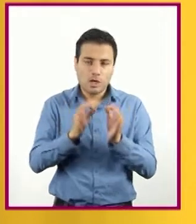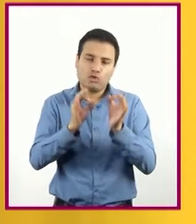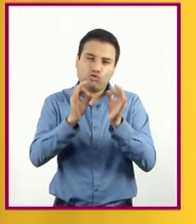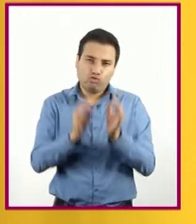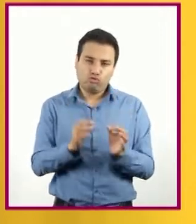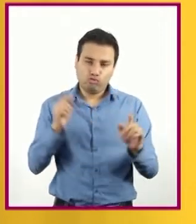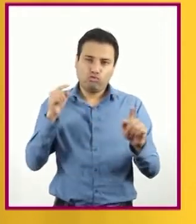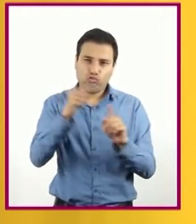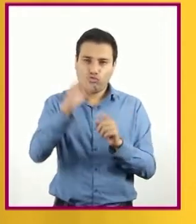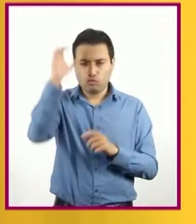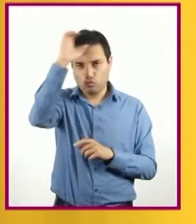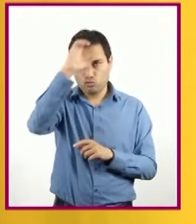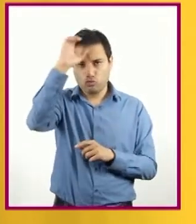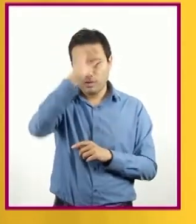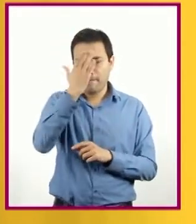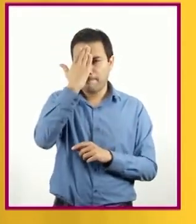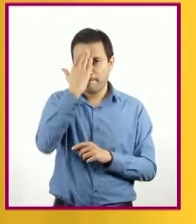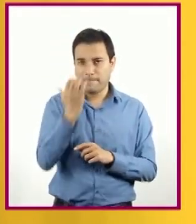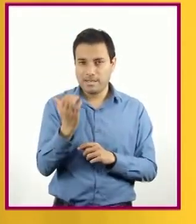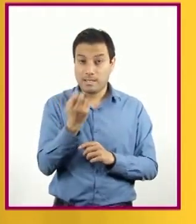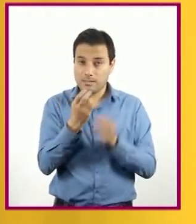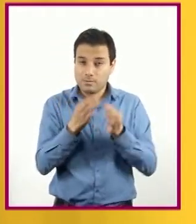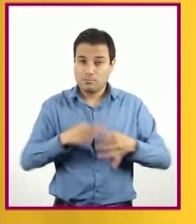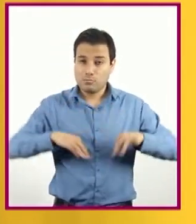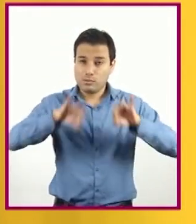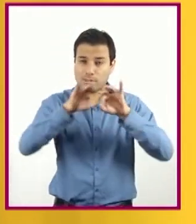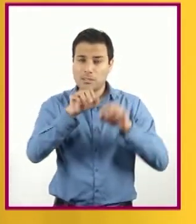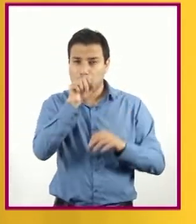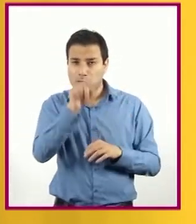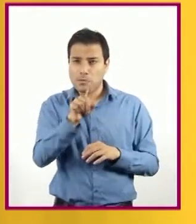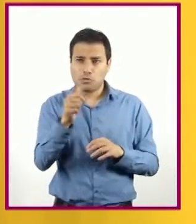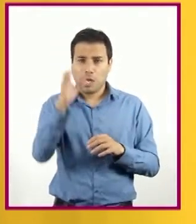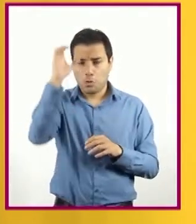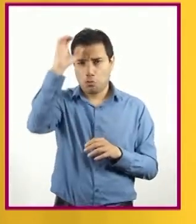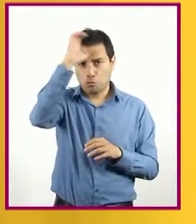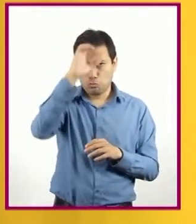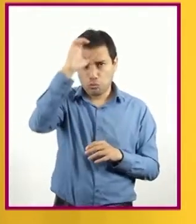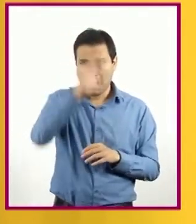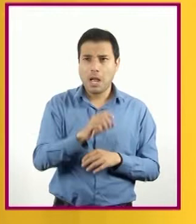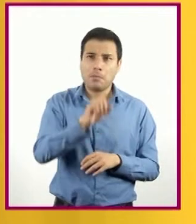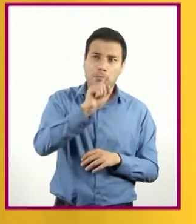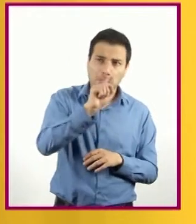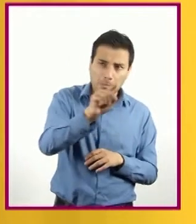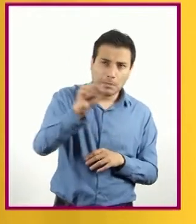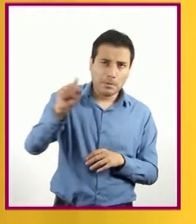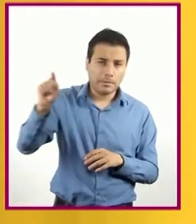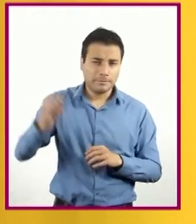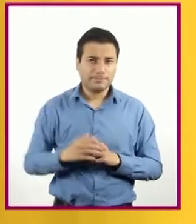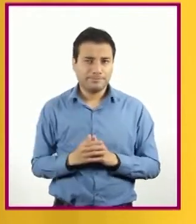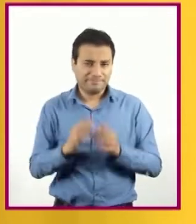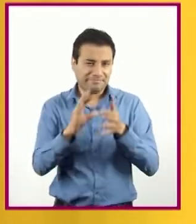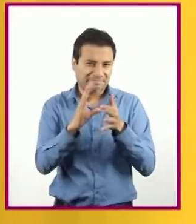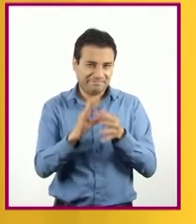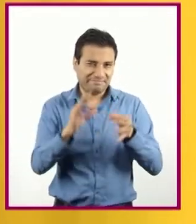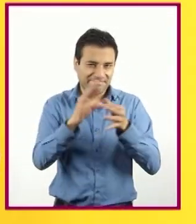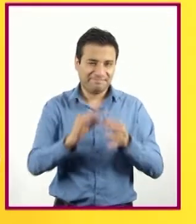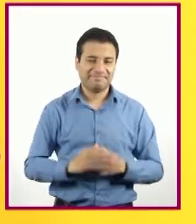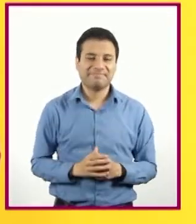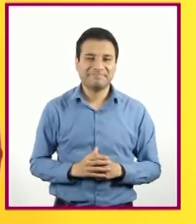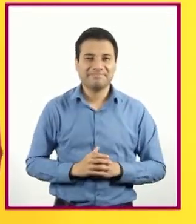la más representativa del periodo, así como de las culturas que se desarrollaron a la par de la cultura maya durante esta